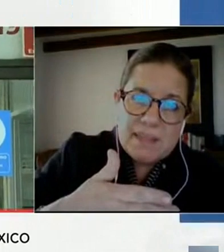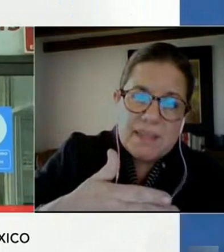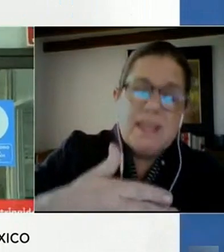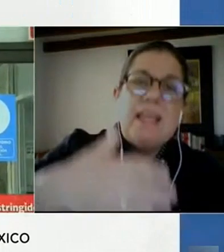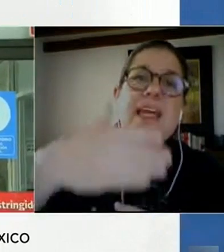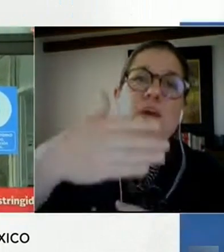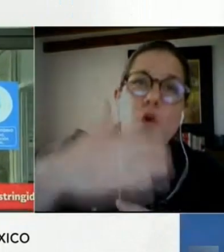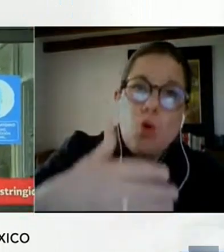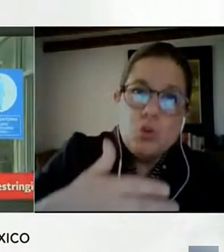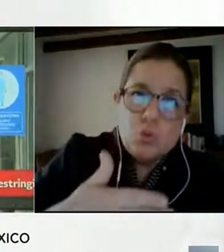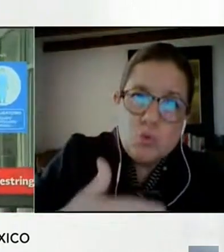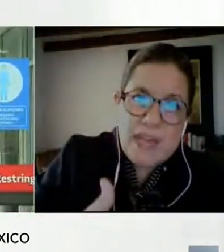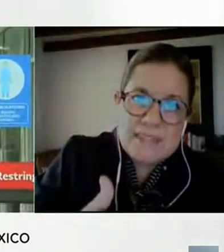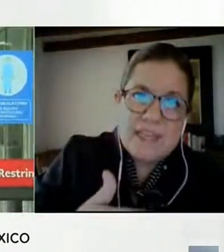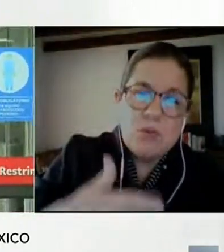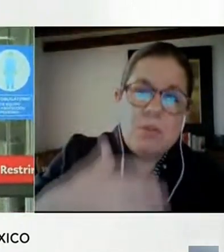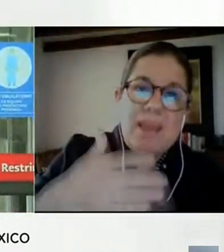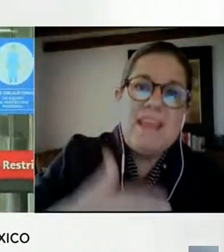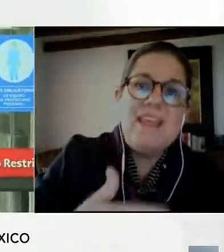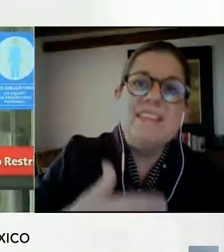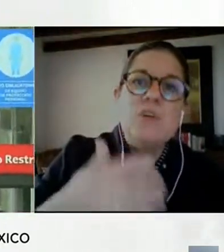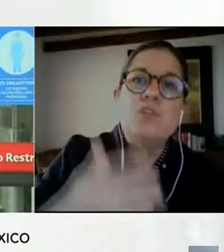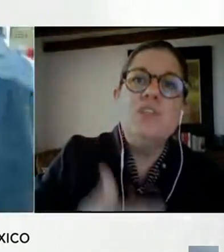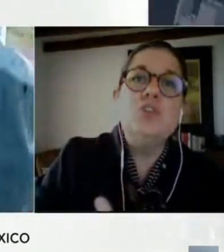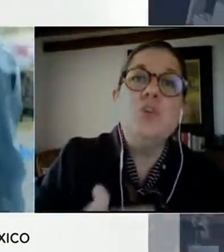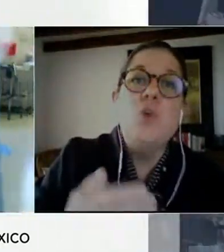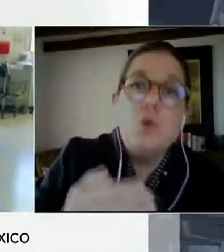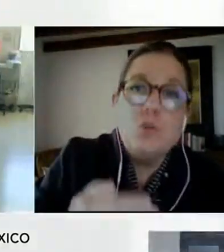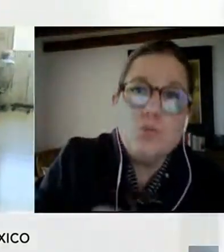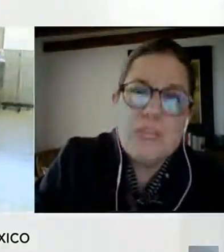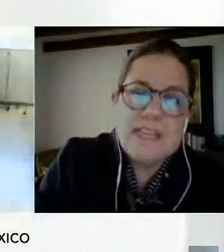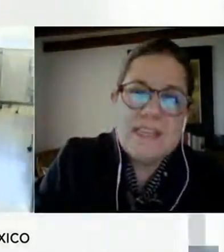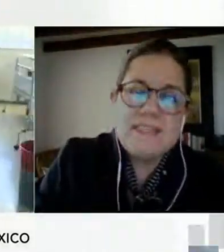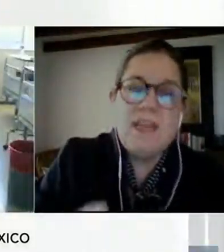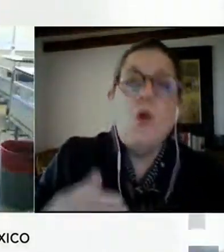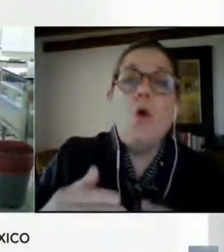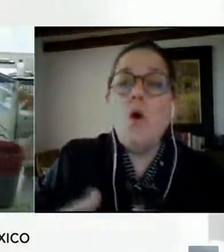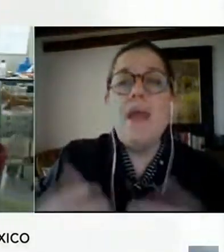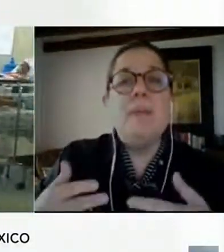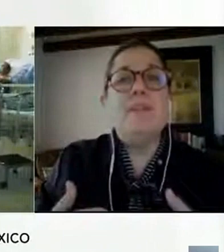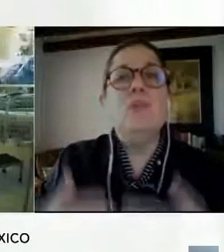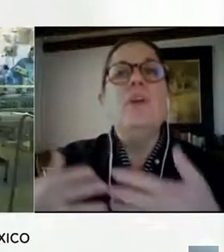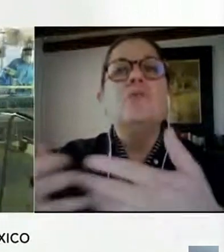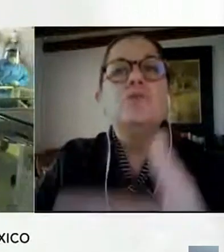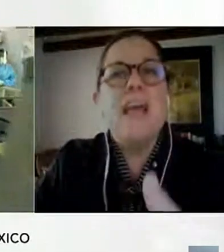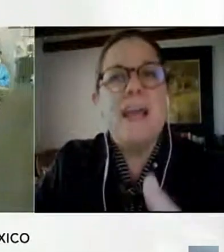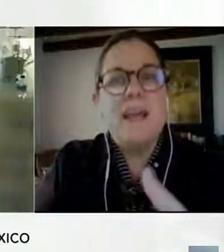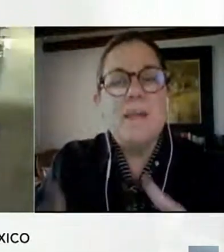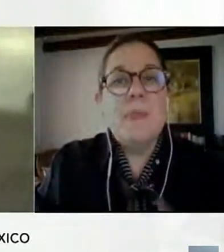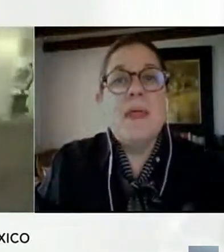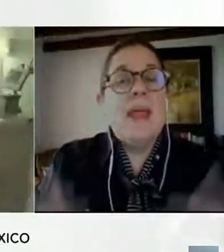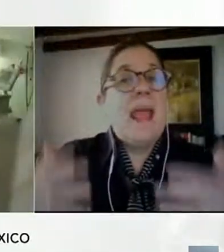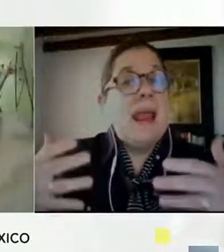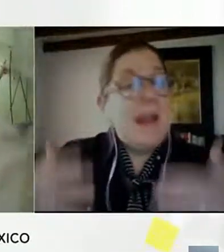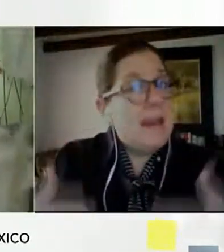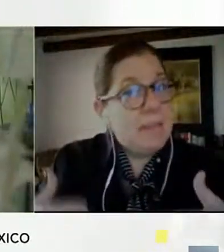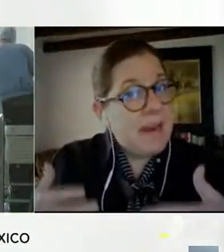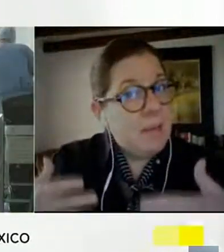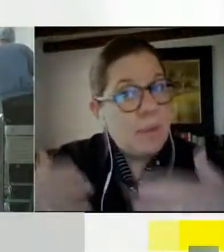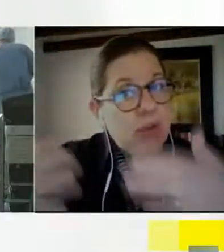rápidamente y con contundencia, con medidas de contención contundentes, o el patógeno nos gana.